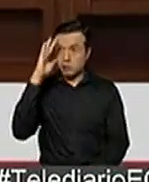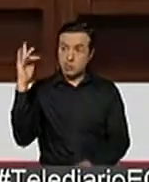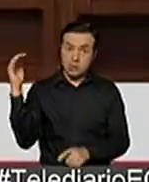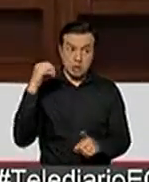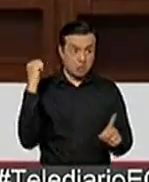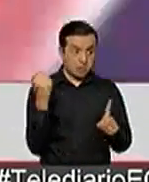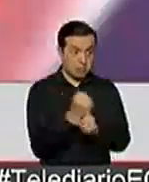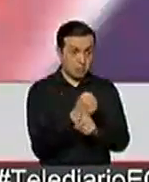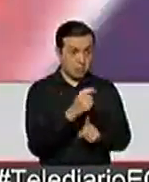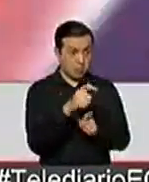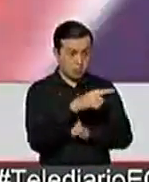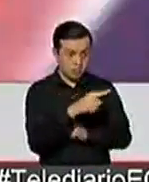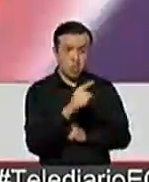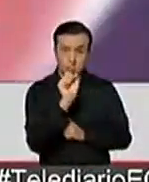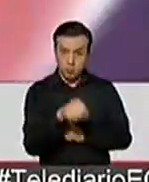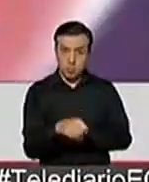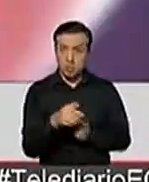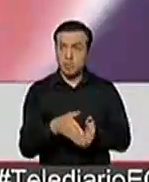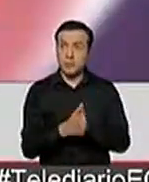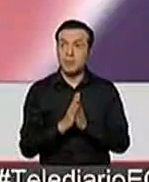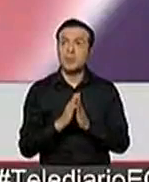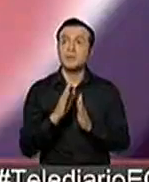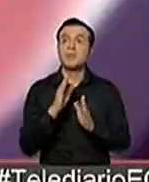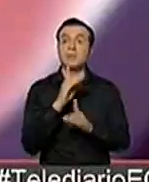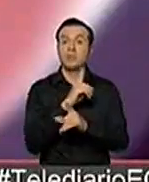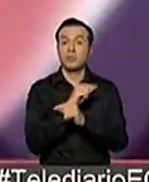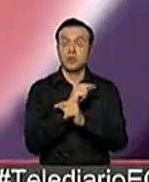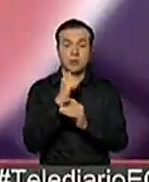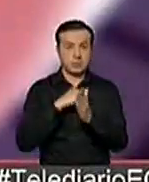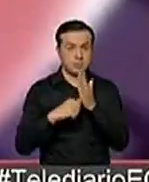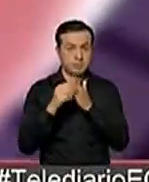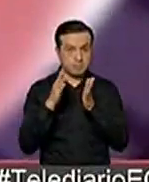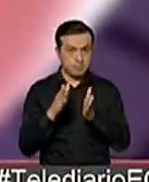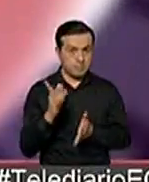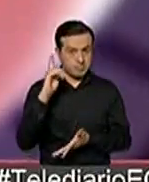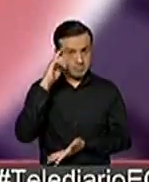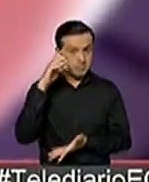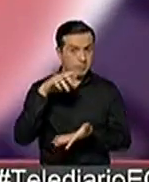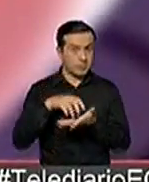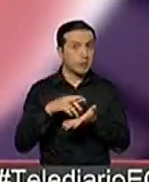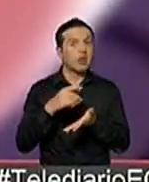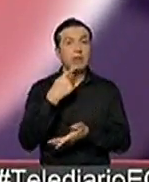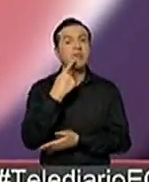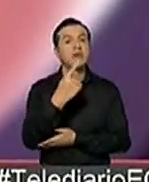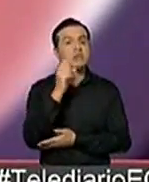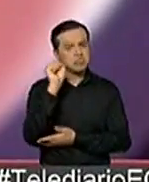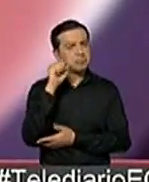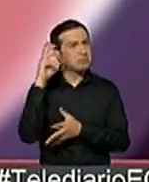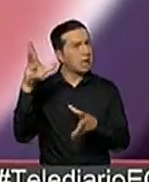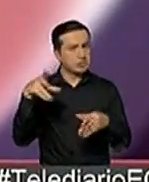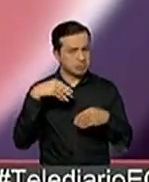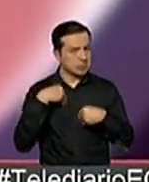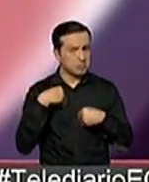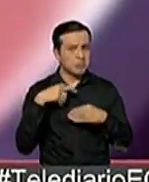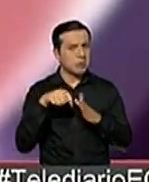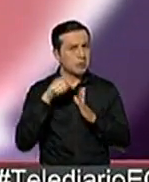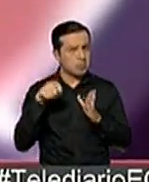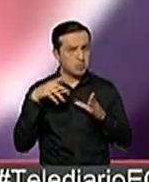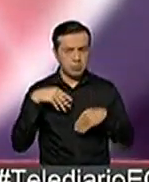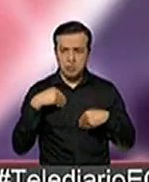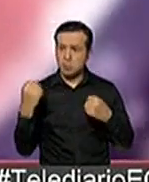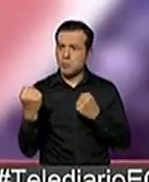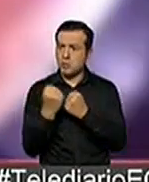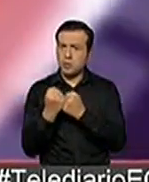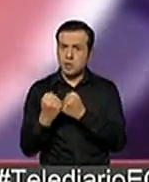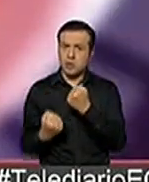los militares. En su cuenta de Twitter, la ministra de Gobierno, María Paula Romo, anunció que acepta la oferta para apoyar